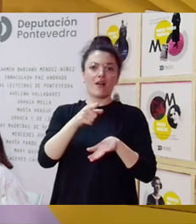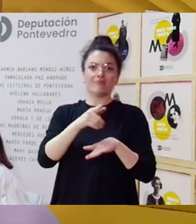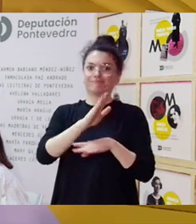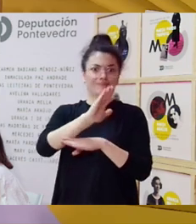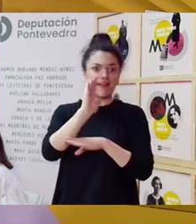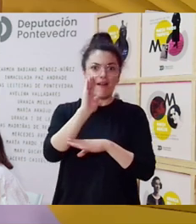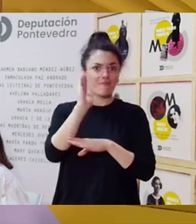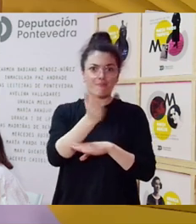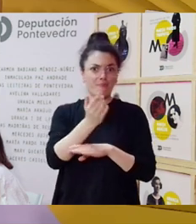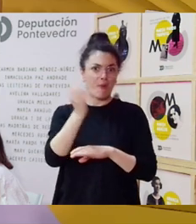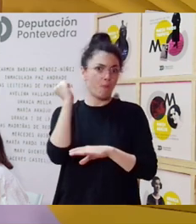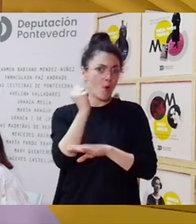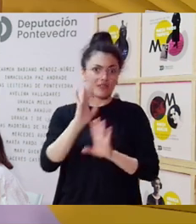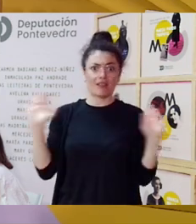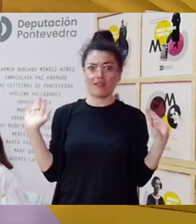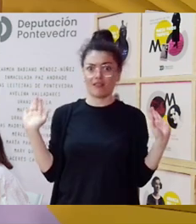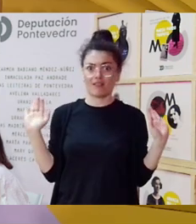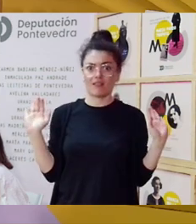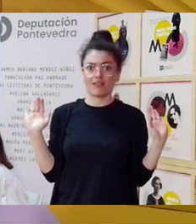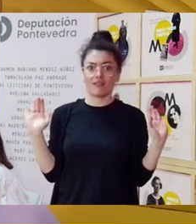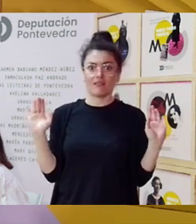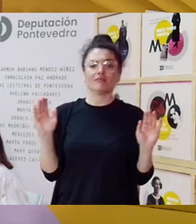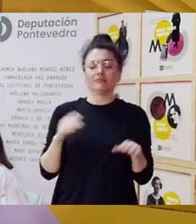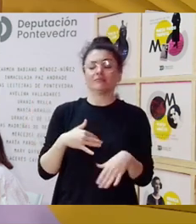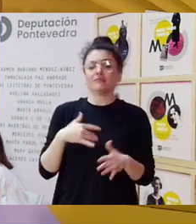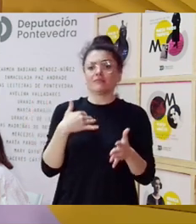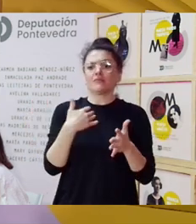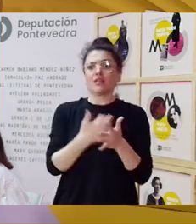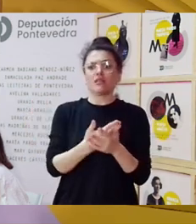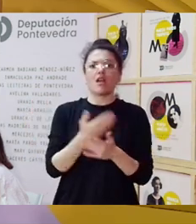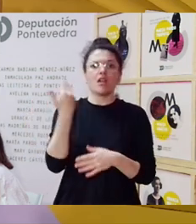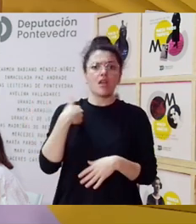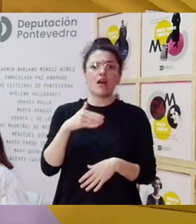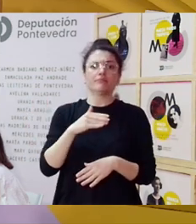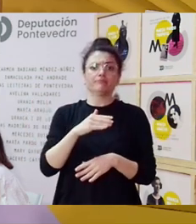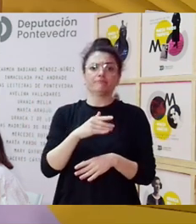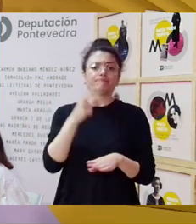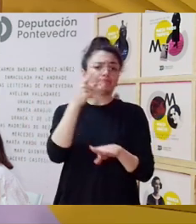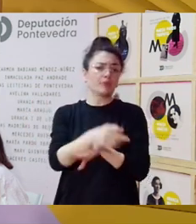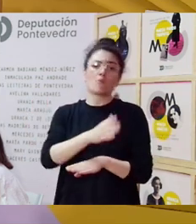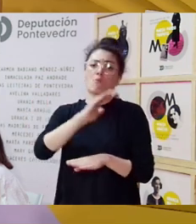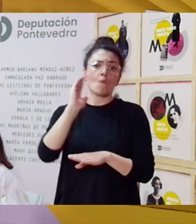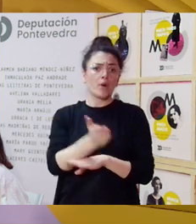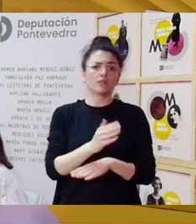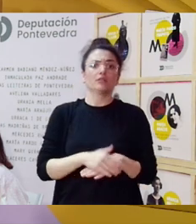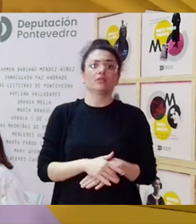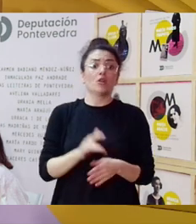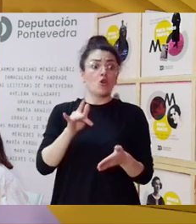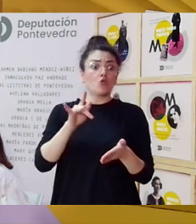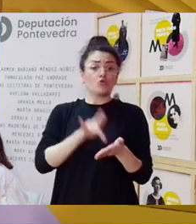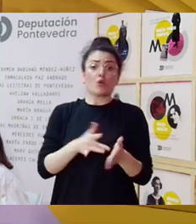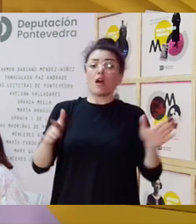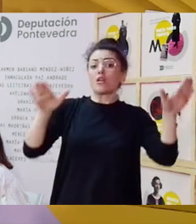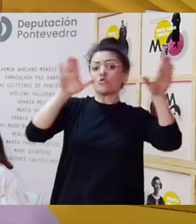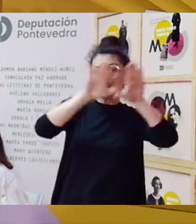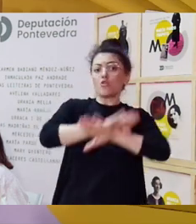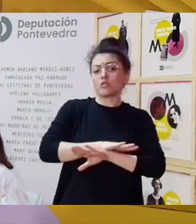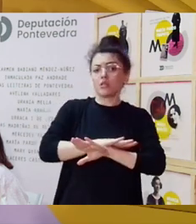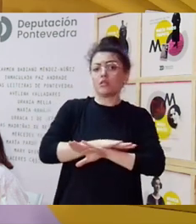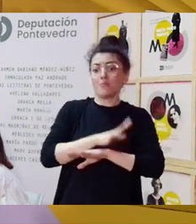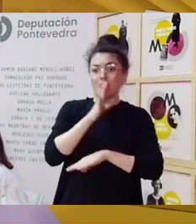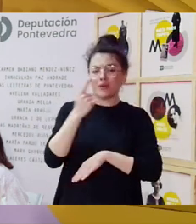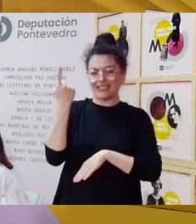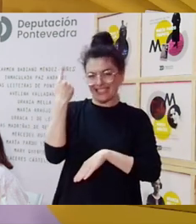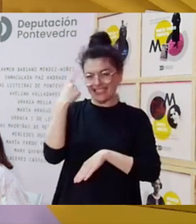Pois condenaron a morte, matárono no castro, levárono de noite porque como él era un gran orador sabían